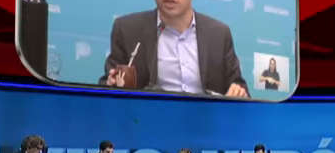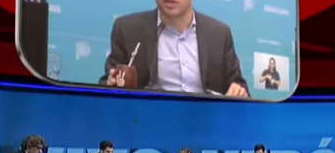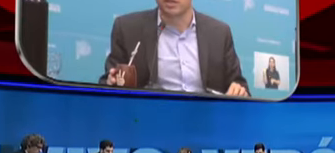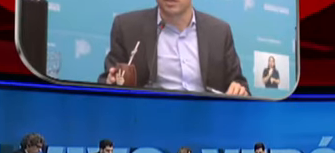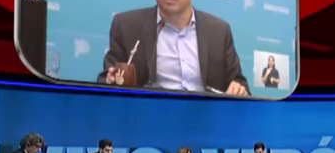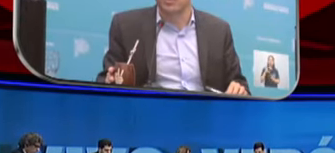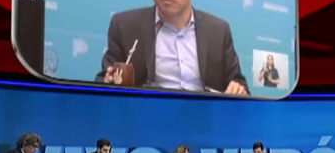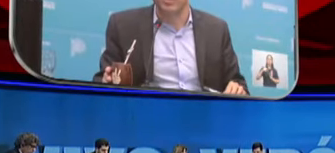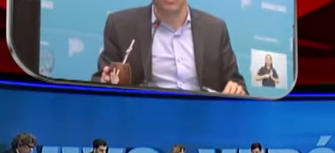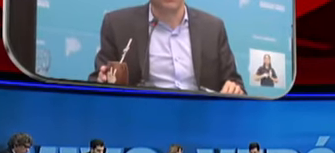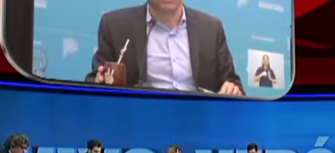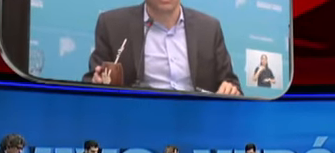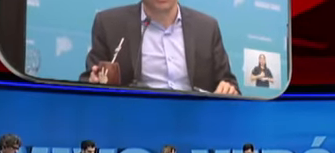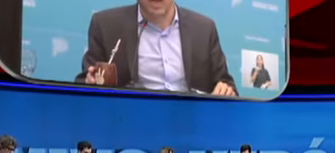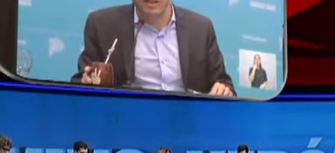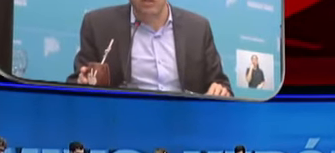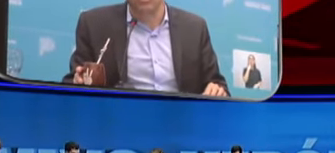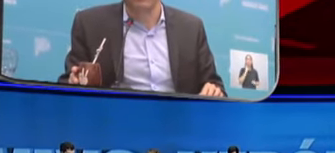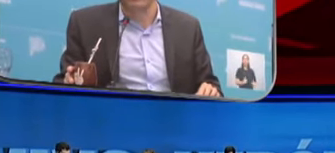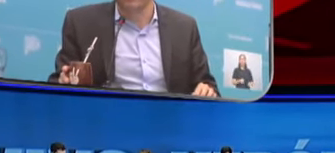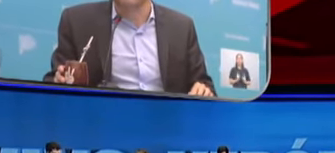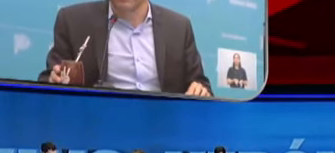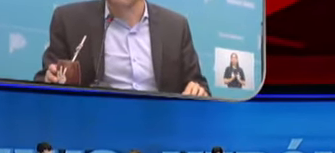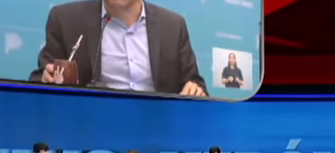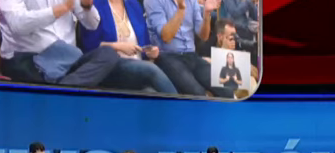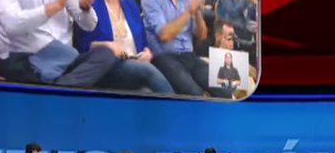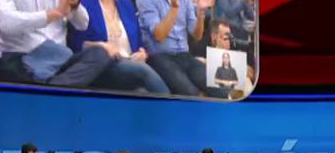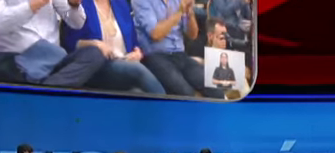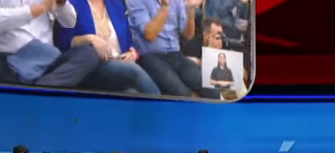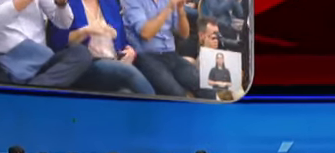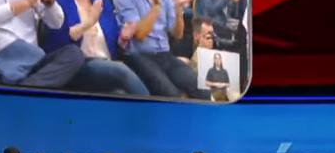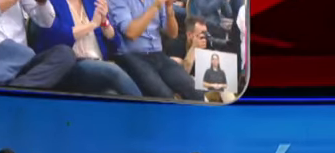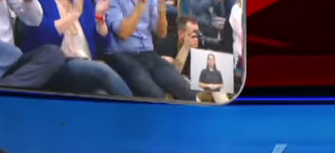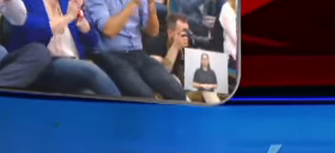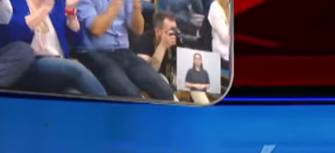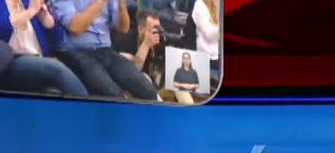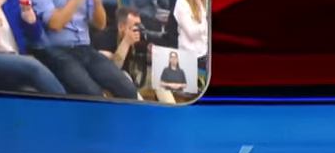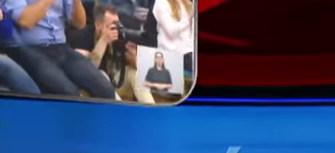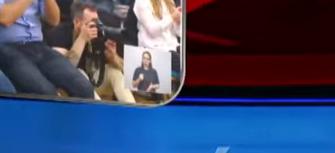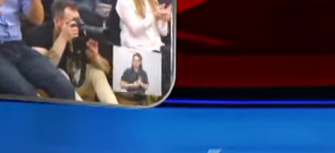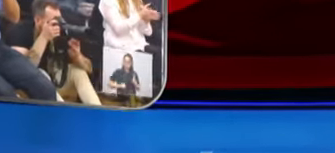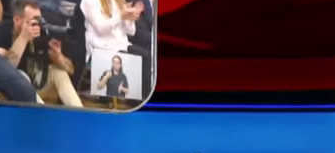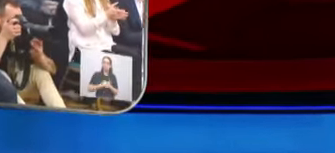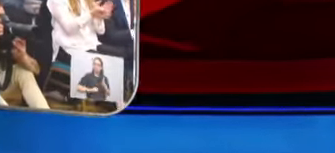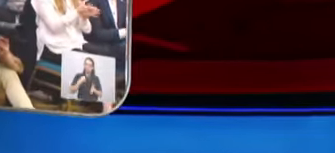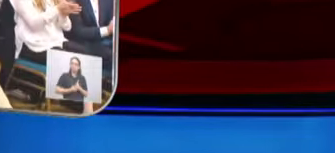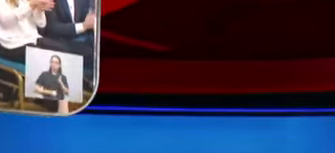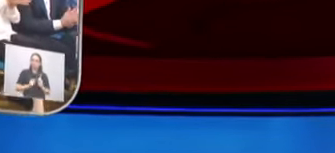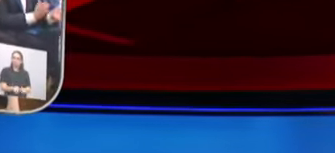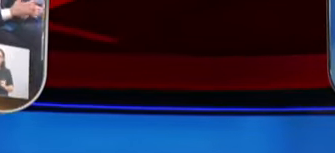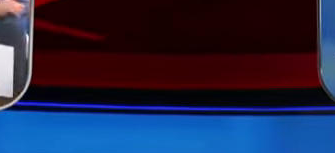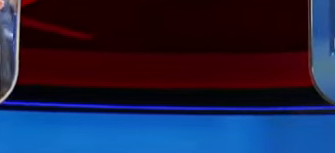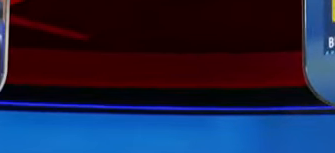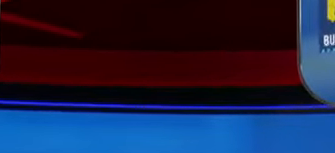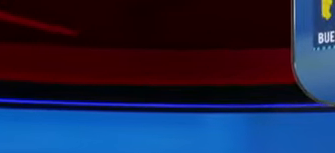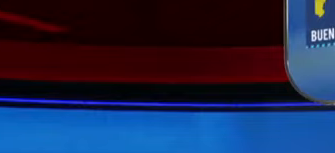trabajando incansablemente s s es un un gran gobernador ahora Verónica hoy cuando en la conferencia de prensa repasaba que leía Axel